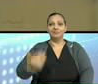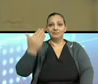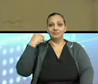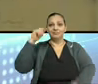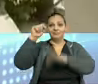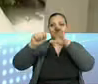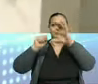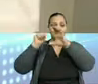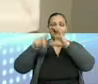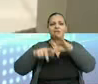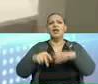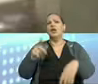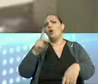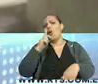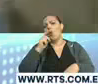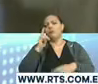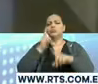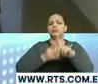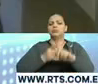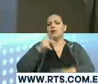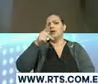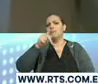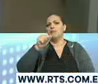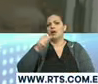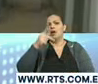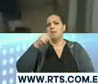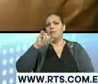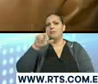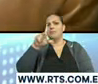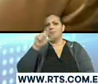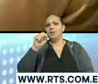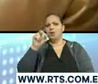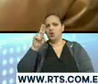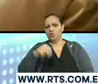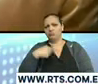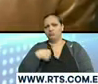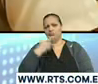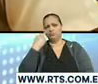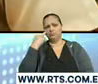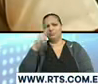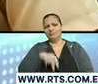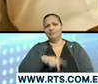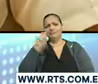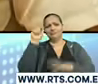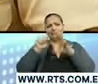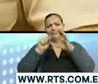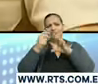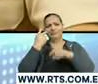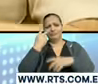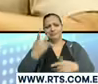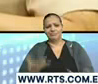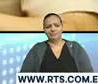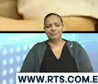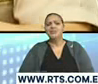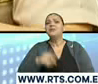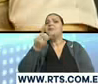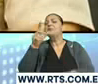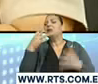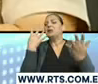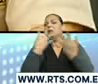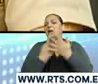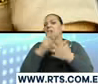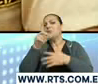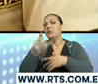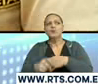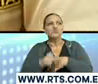tenía ayuda externa. ¿Esto también aplica en la de Papilón? Lo bueno es que lo recapturaron. Me acuerdo hace varios